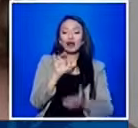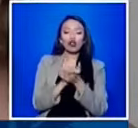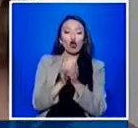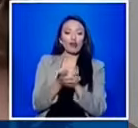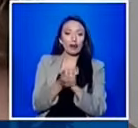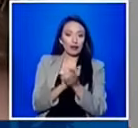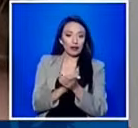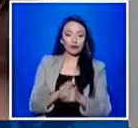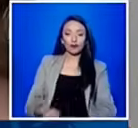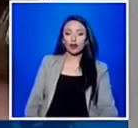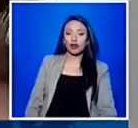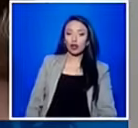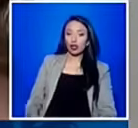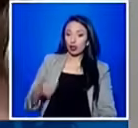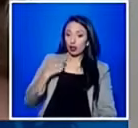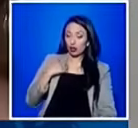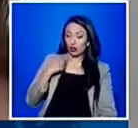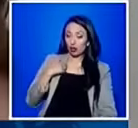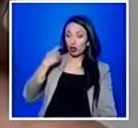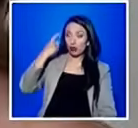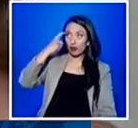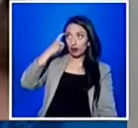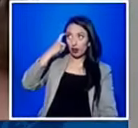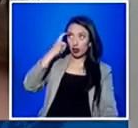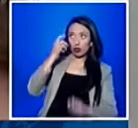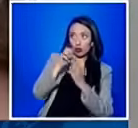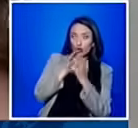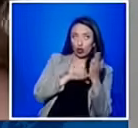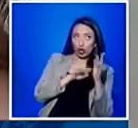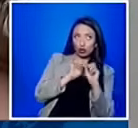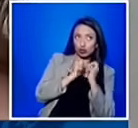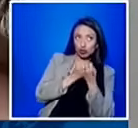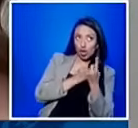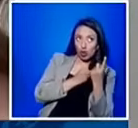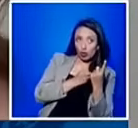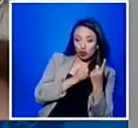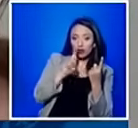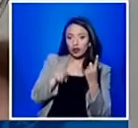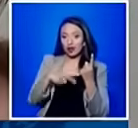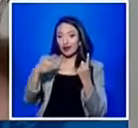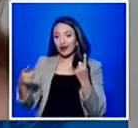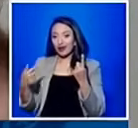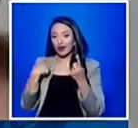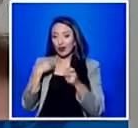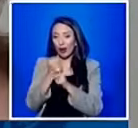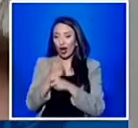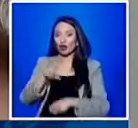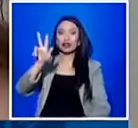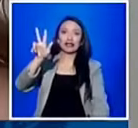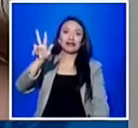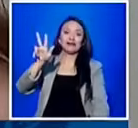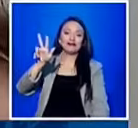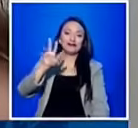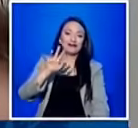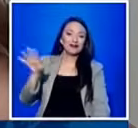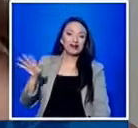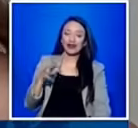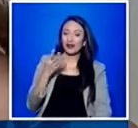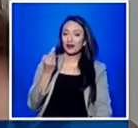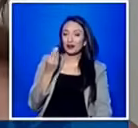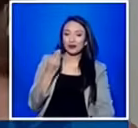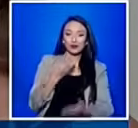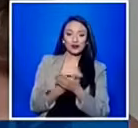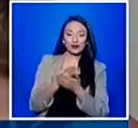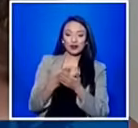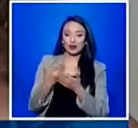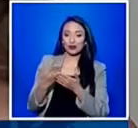noviembre. Empecé con la idea de hacer un proyecto social y terminé ejecutando 3. Entonces, sí, tengo un montón de cosas todavía que